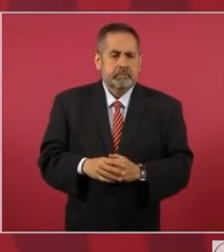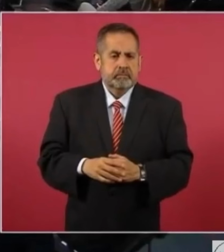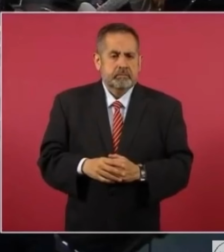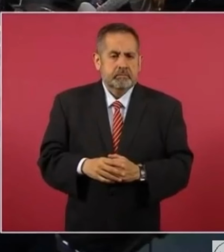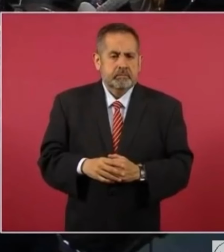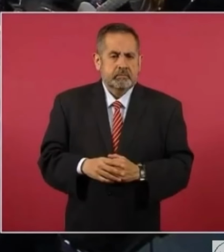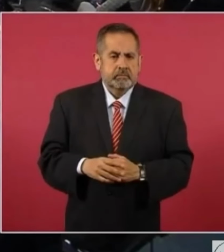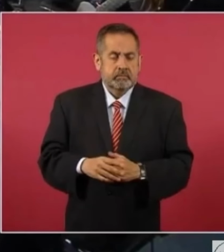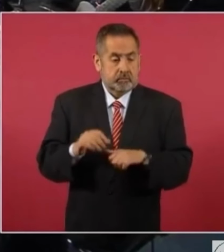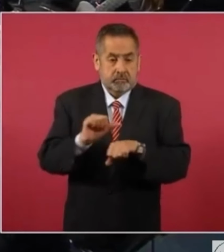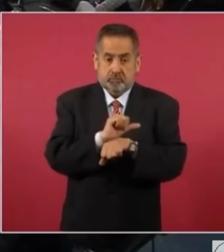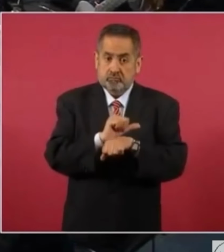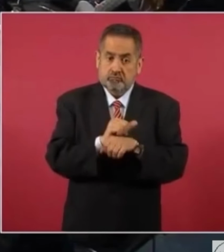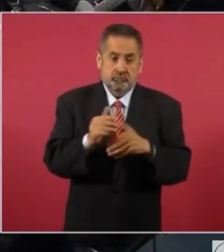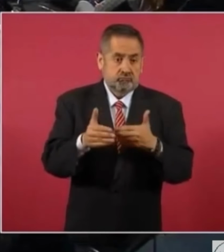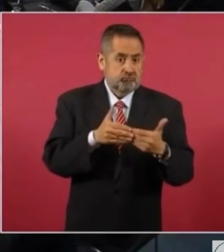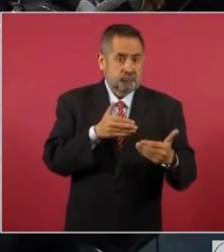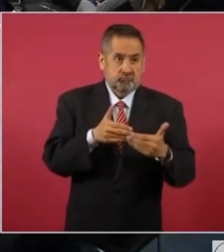del año